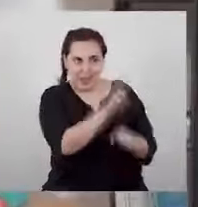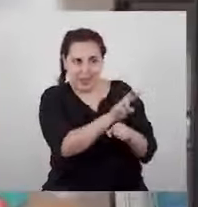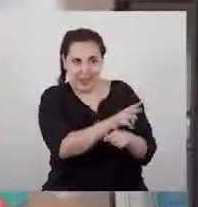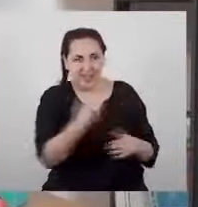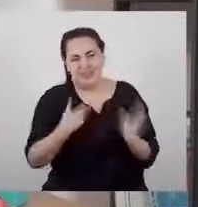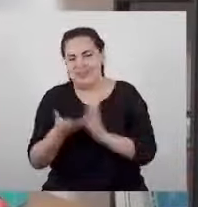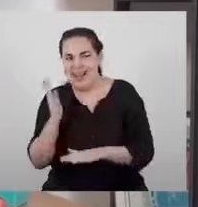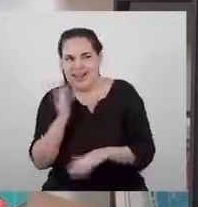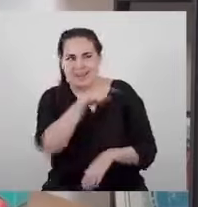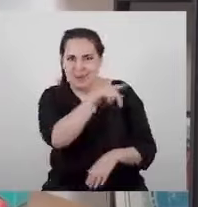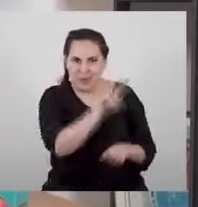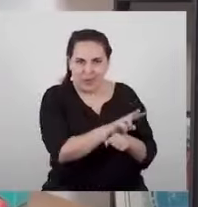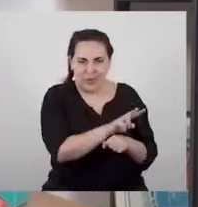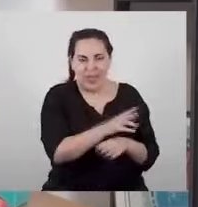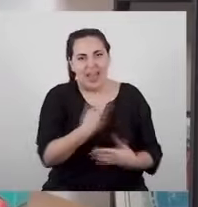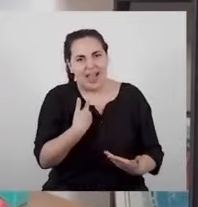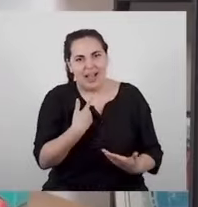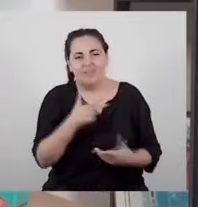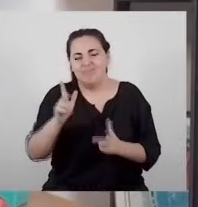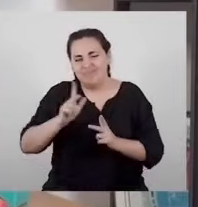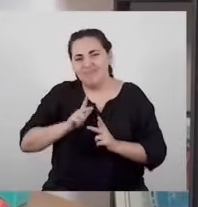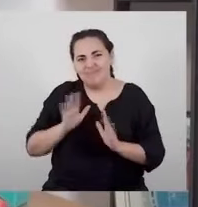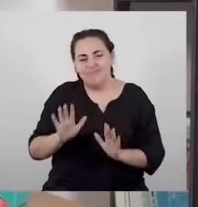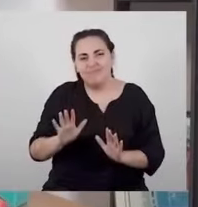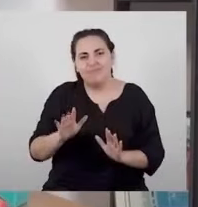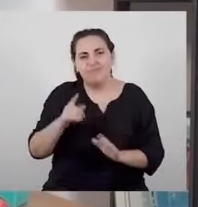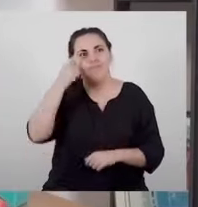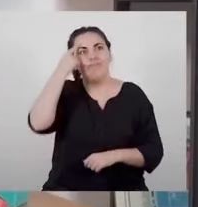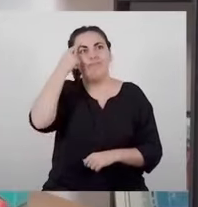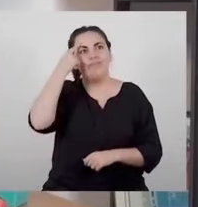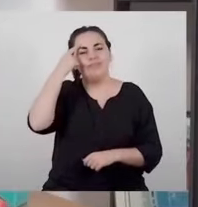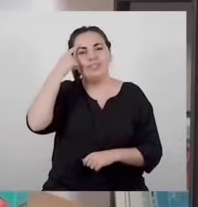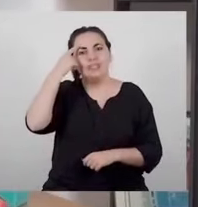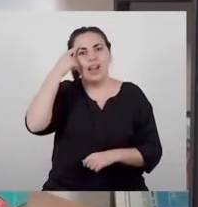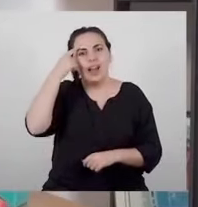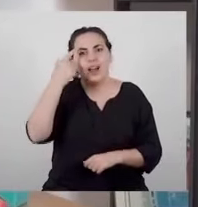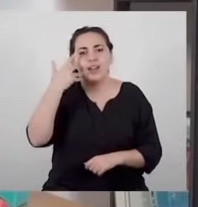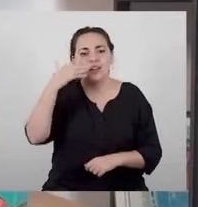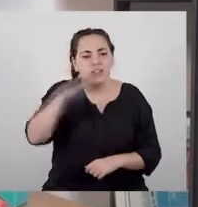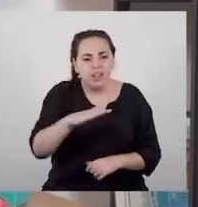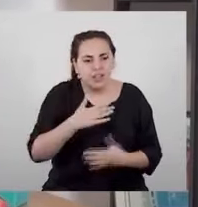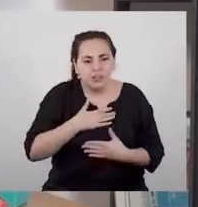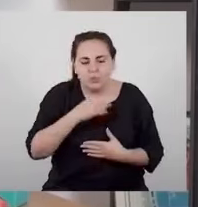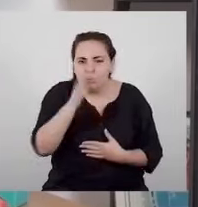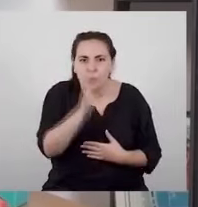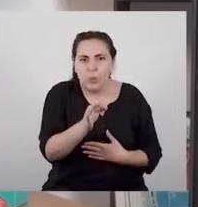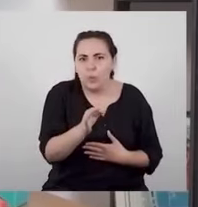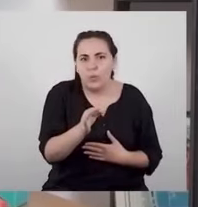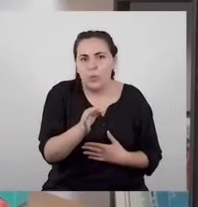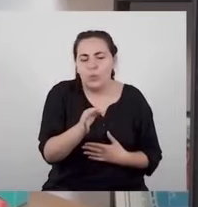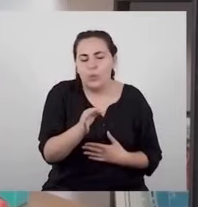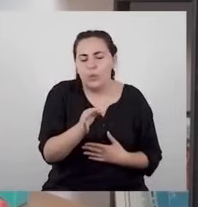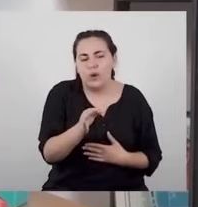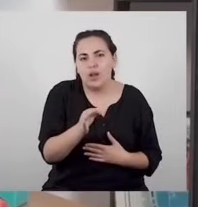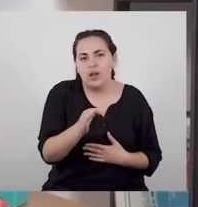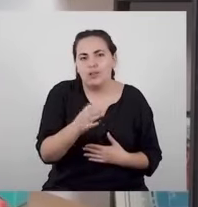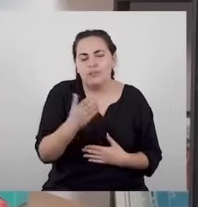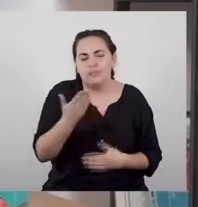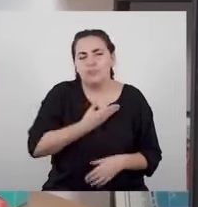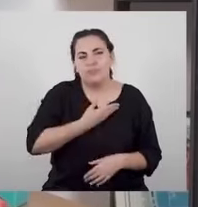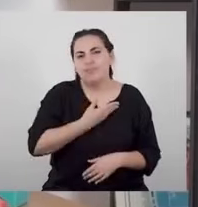te toca cuidar al nene y pensar que nunca voy a llegar a eso la verdad a mí me